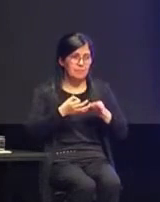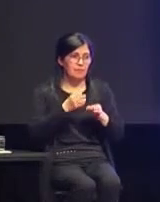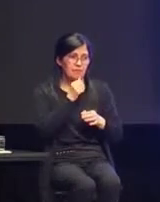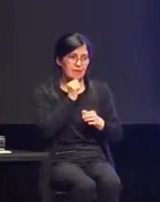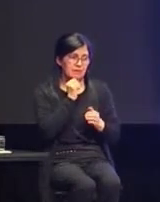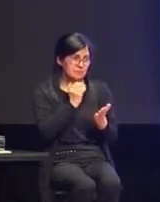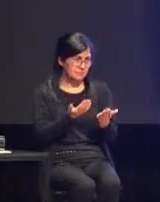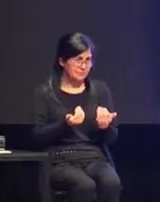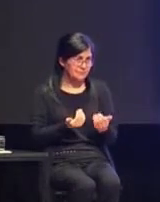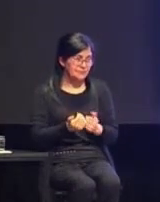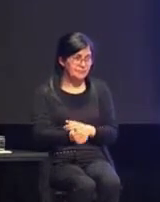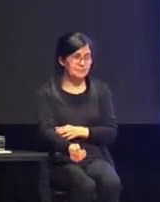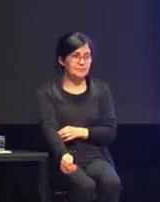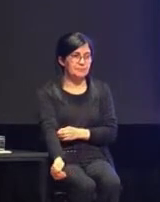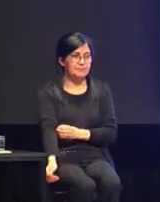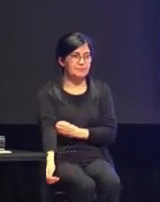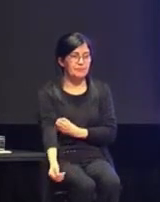necesaria.